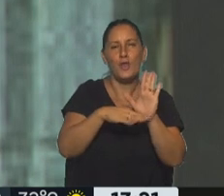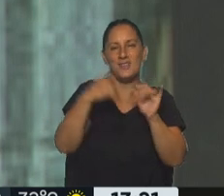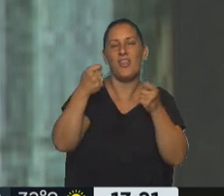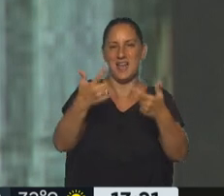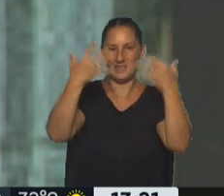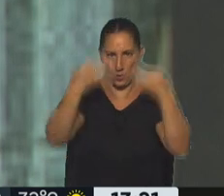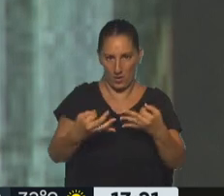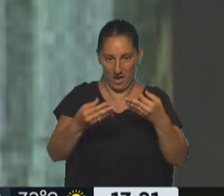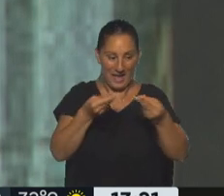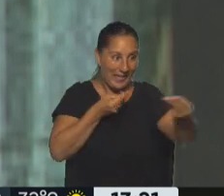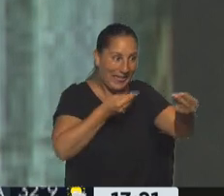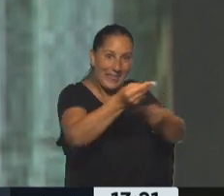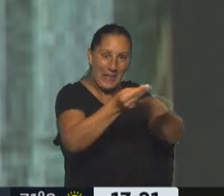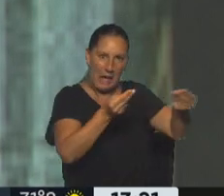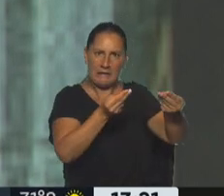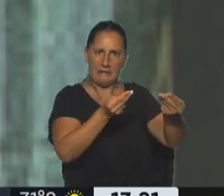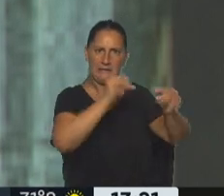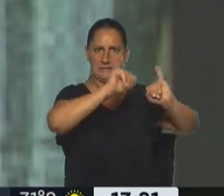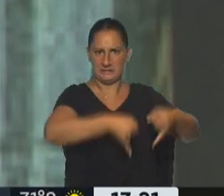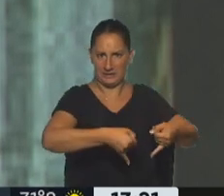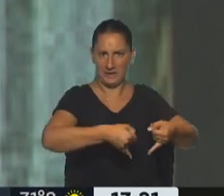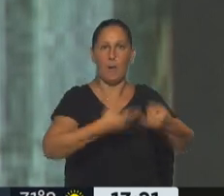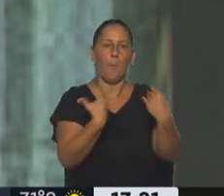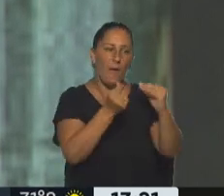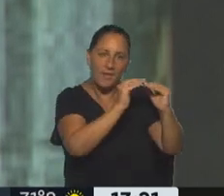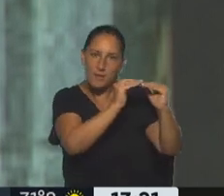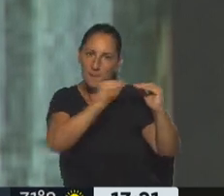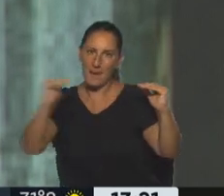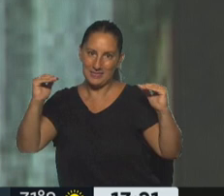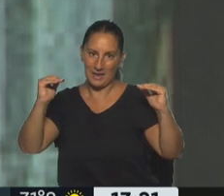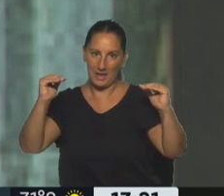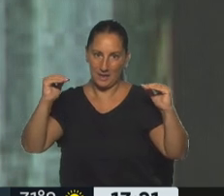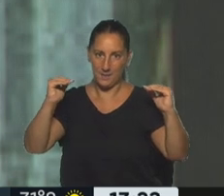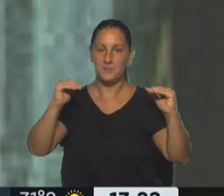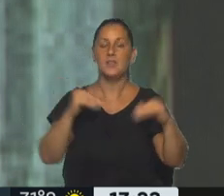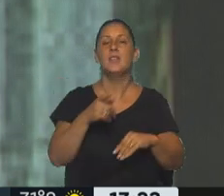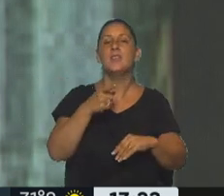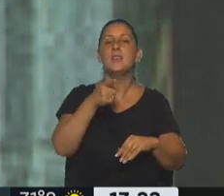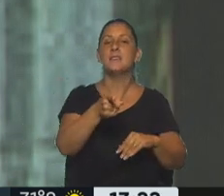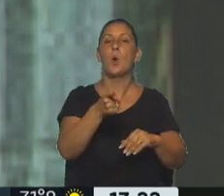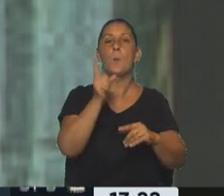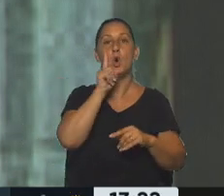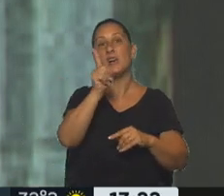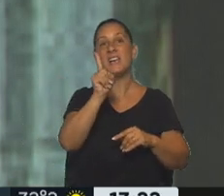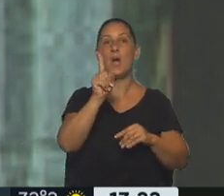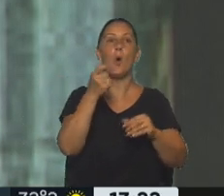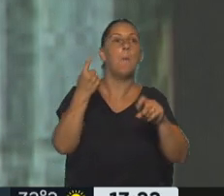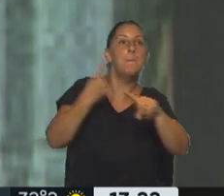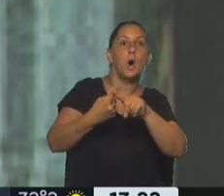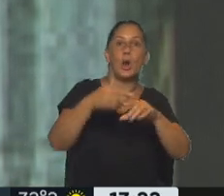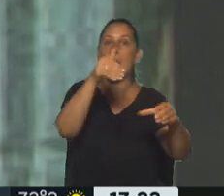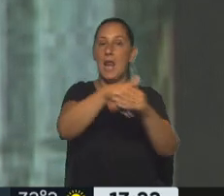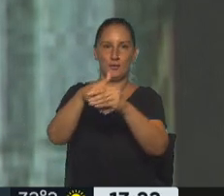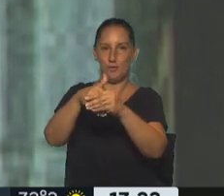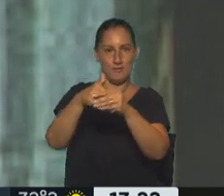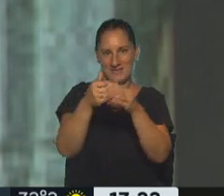el canje pueda tener adhesión pueda tener sustentabilidad y lo que permite esto es eliminar un riesgo electoral voy